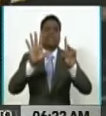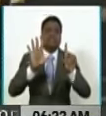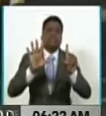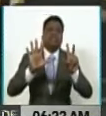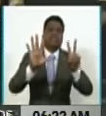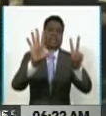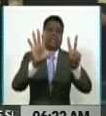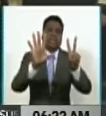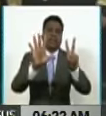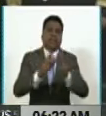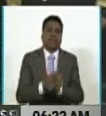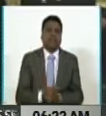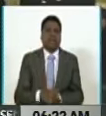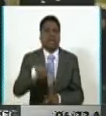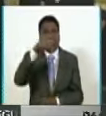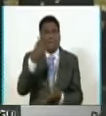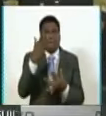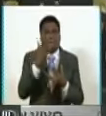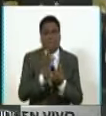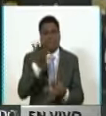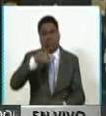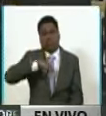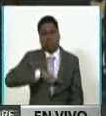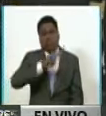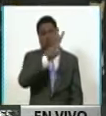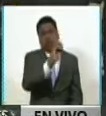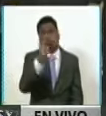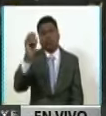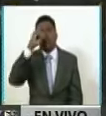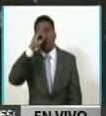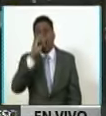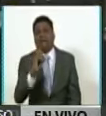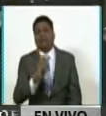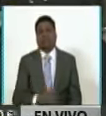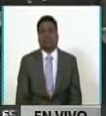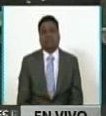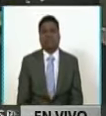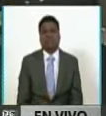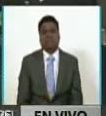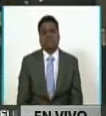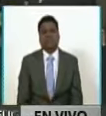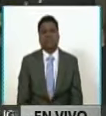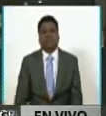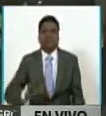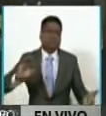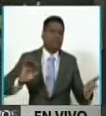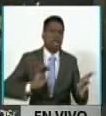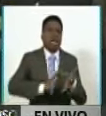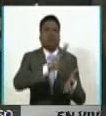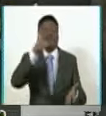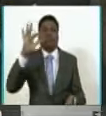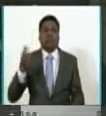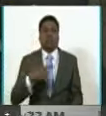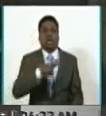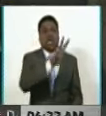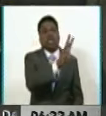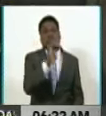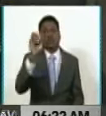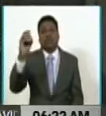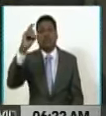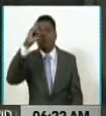nosotros 200 años. 200 años de gloria, 200